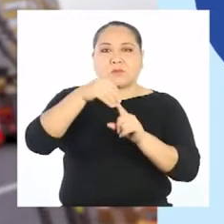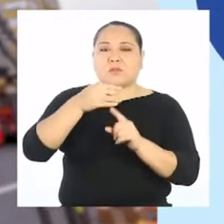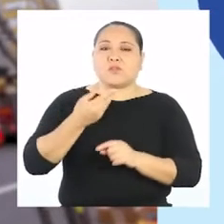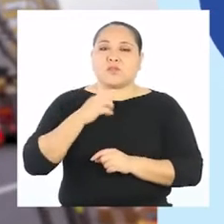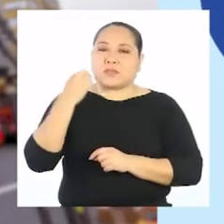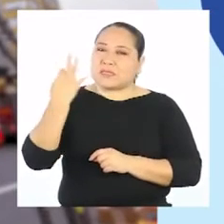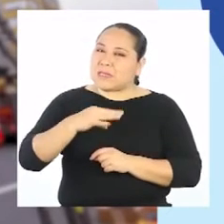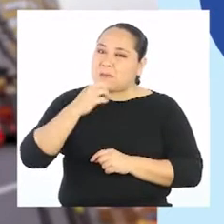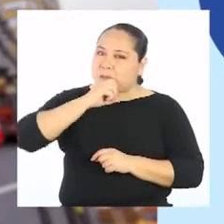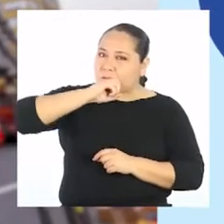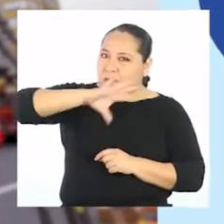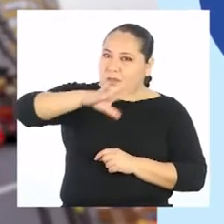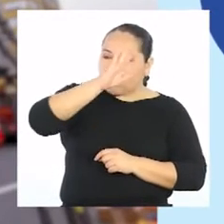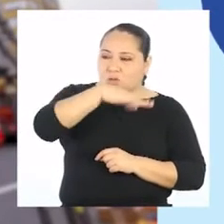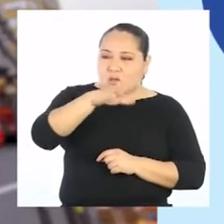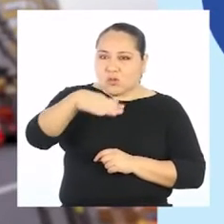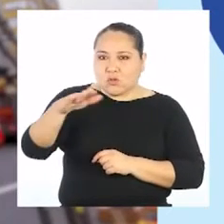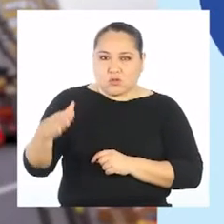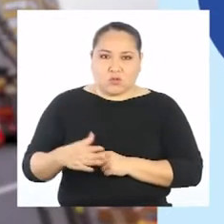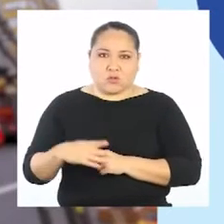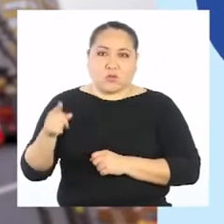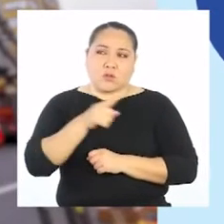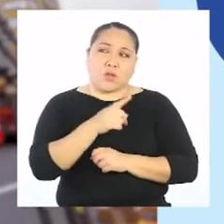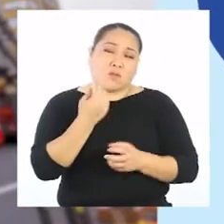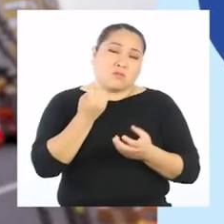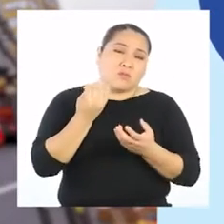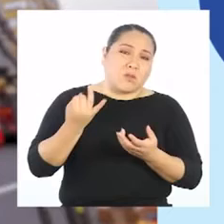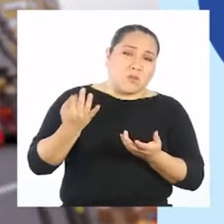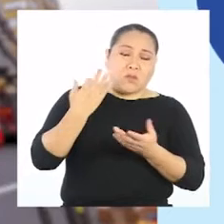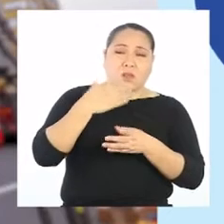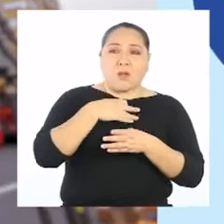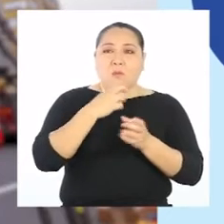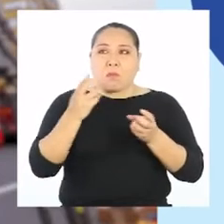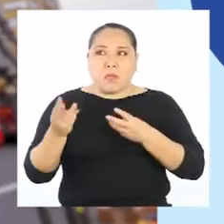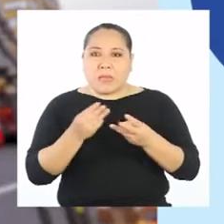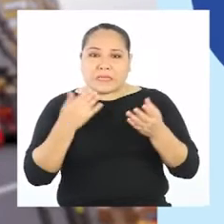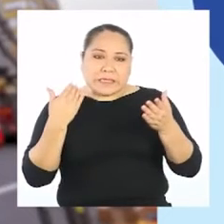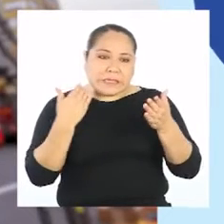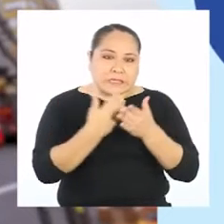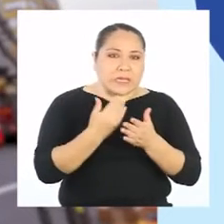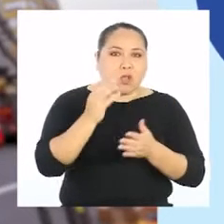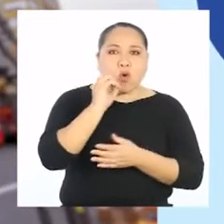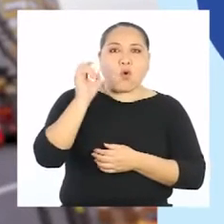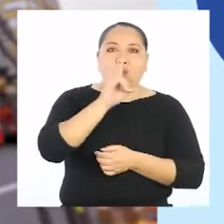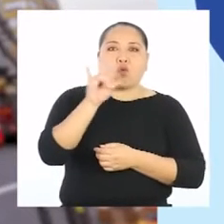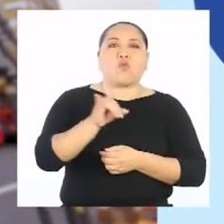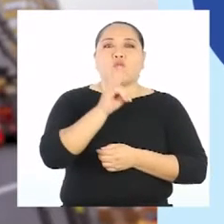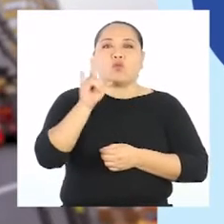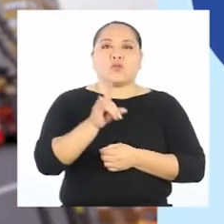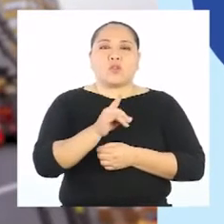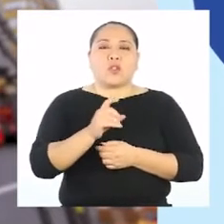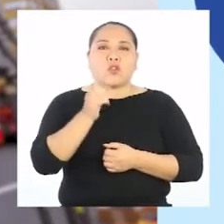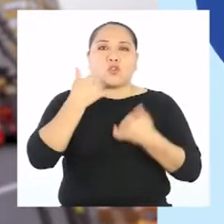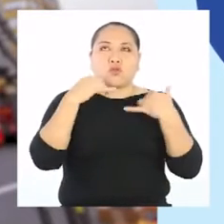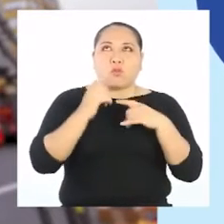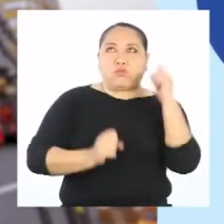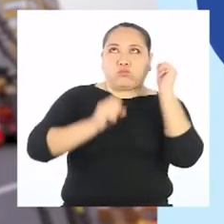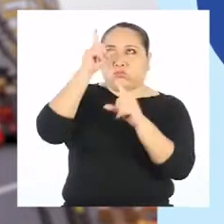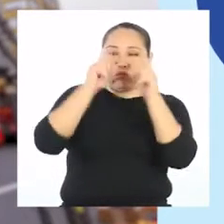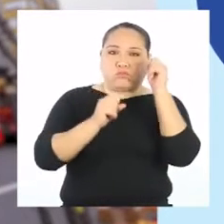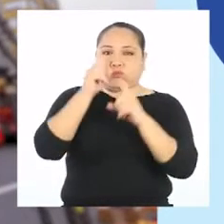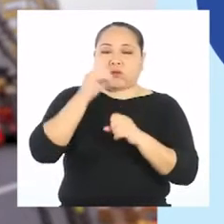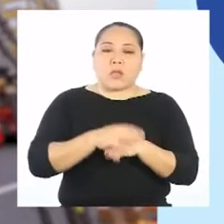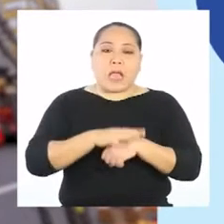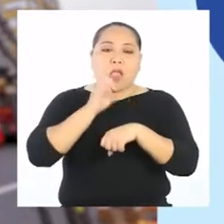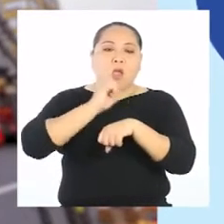especial que le damos siempre a todos los menores que de alguna forma o están cerca o utilizan los fuegos pirotécnicos.